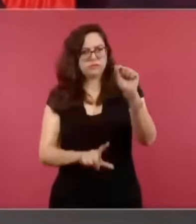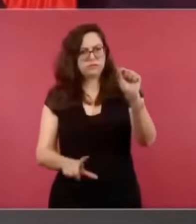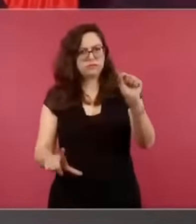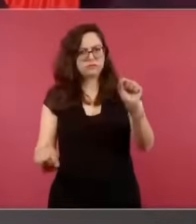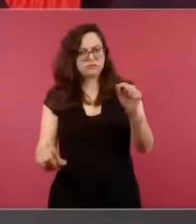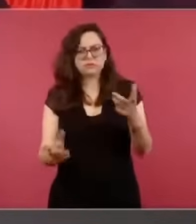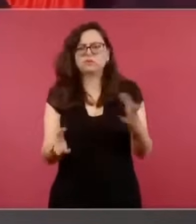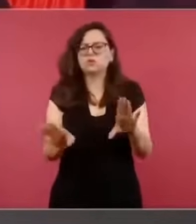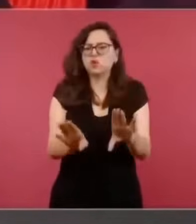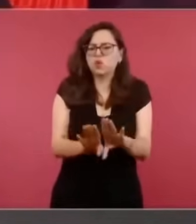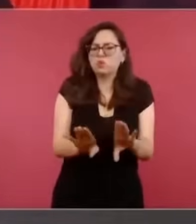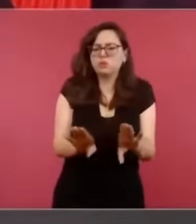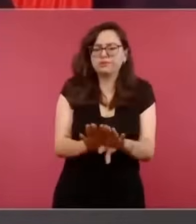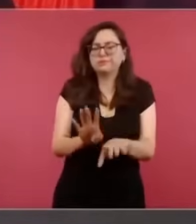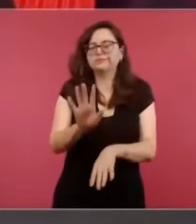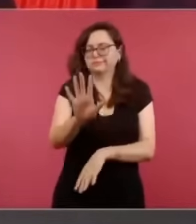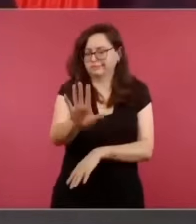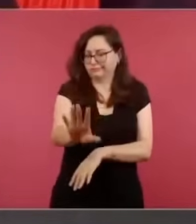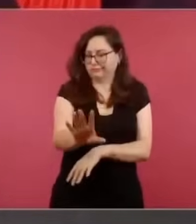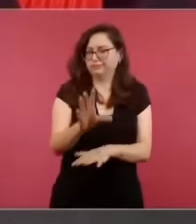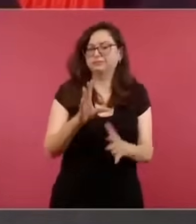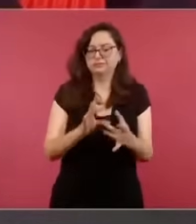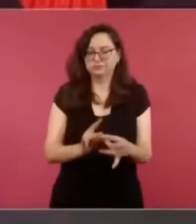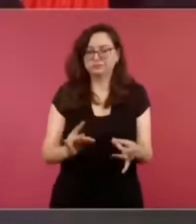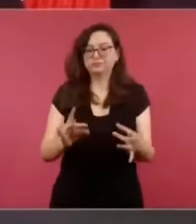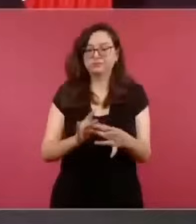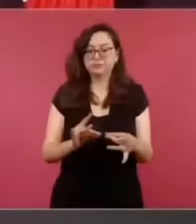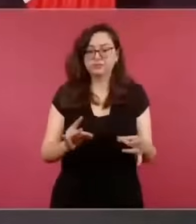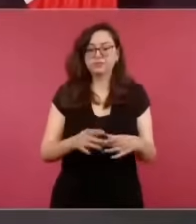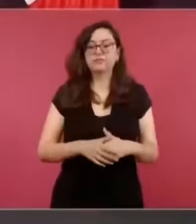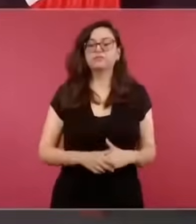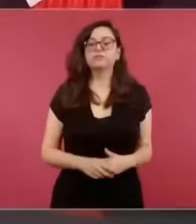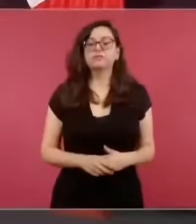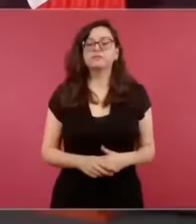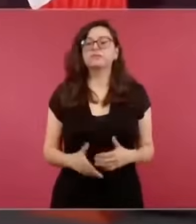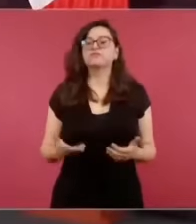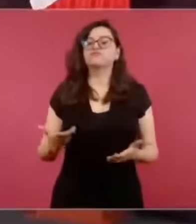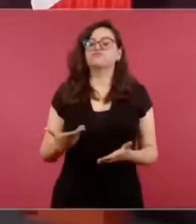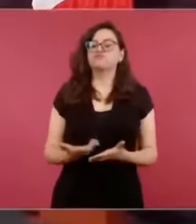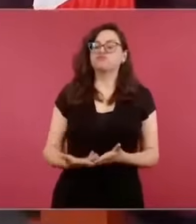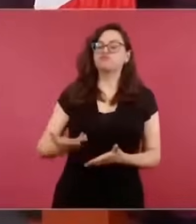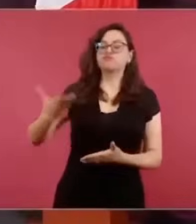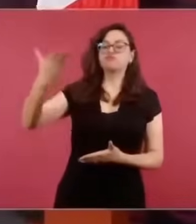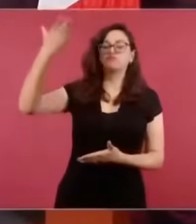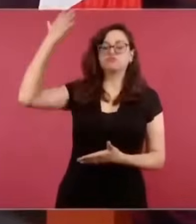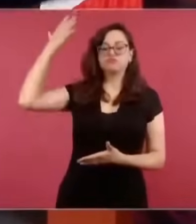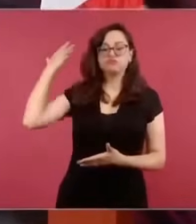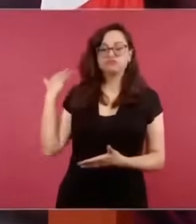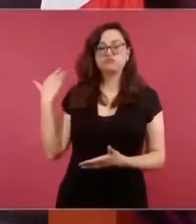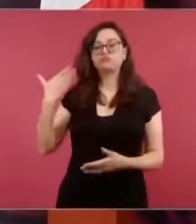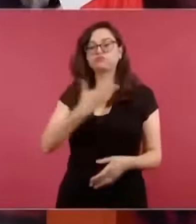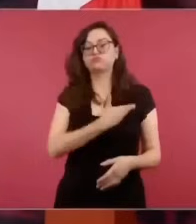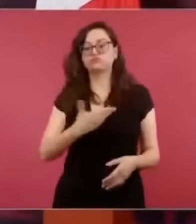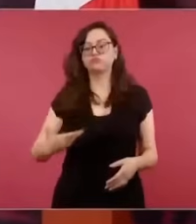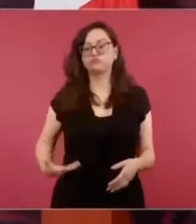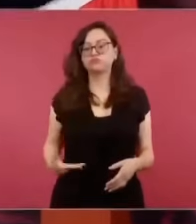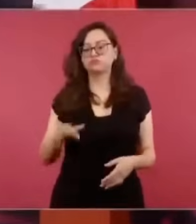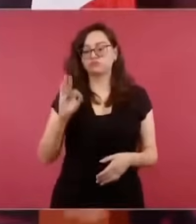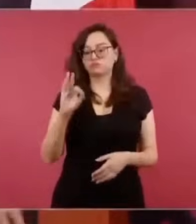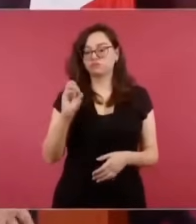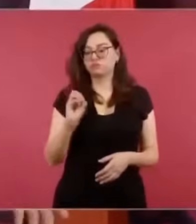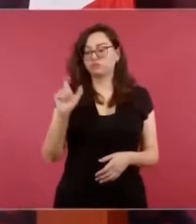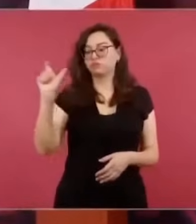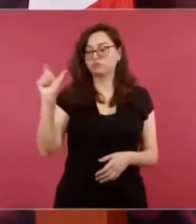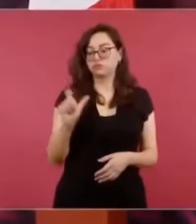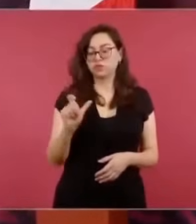la casa presidencial, ya ven que había casas presidenciales, lo tengo que recordar porque todo eso